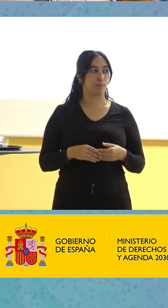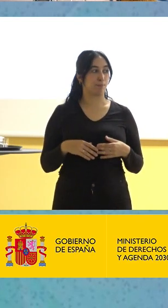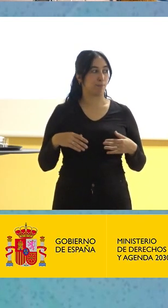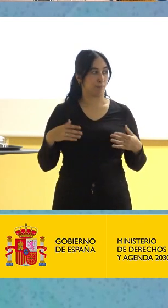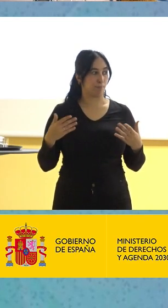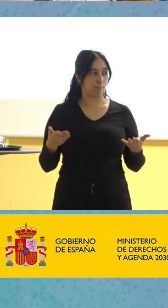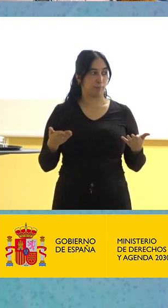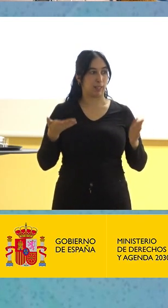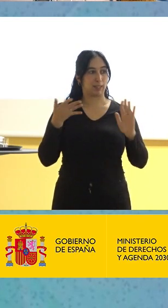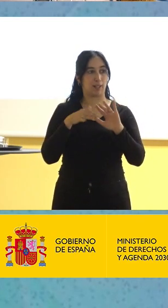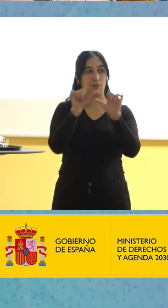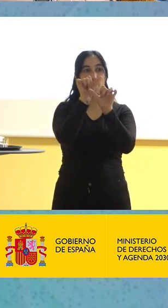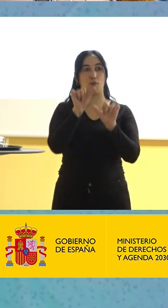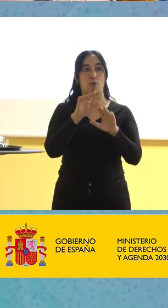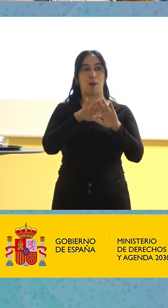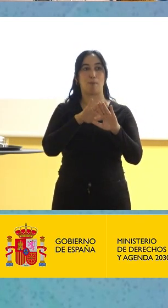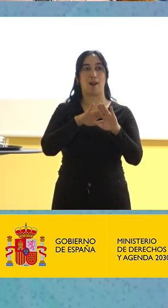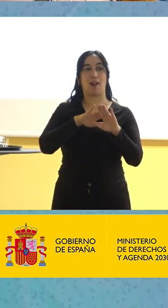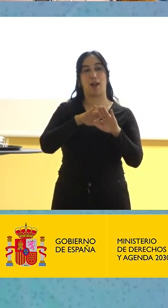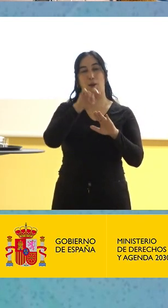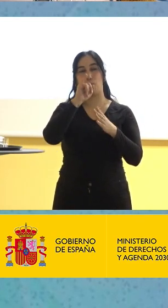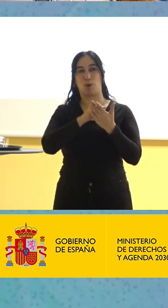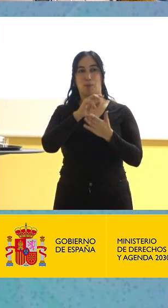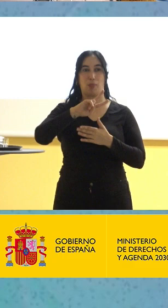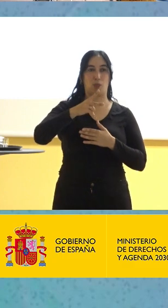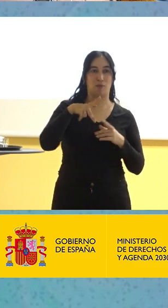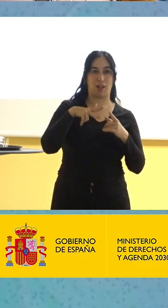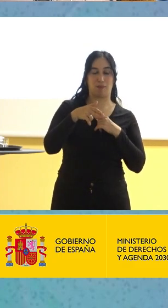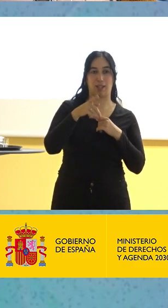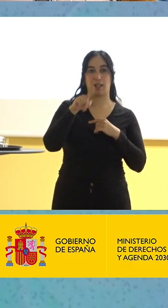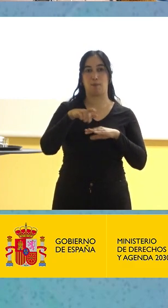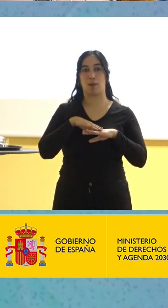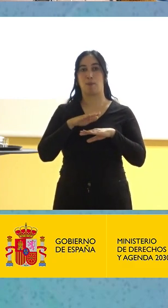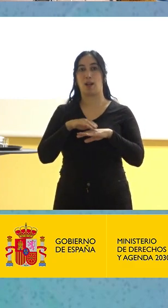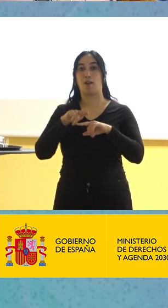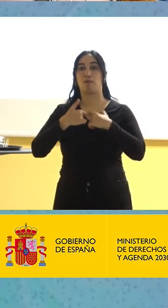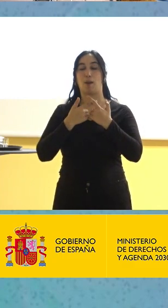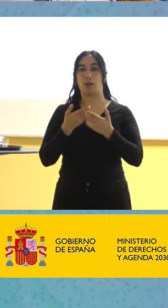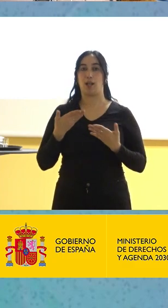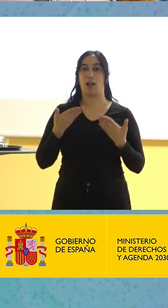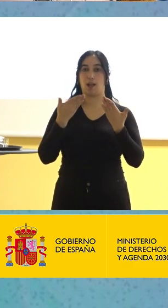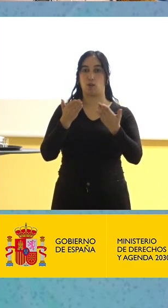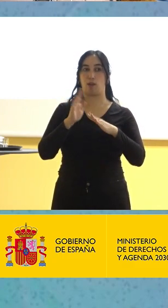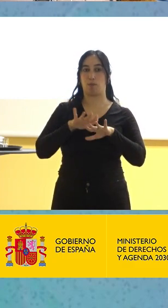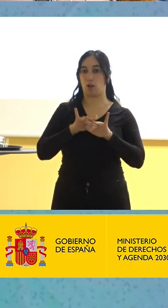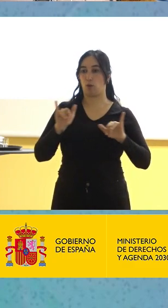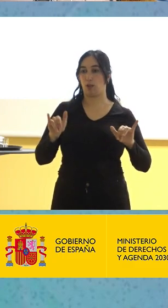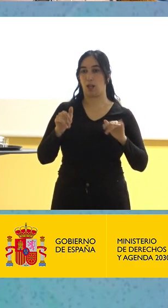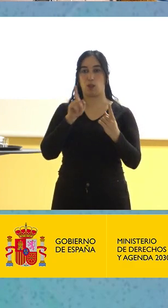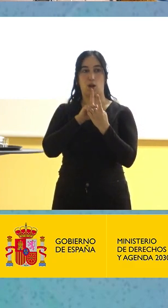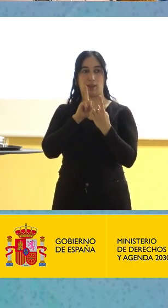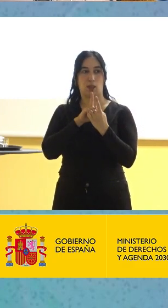bueno, pues es una forma de evitar la duplicidad de pruebas, de facilitar a las familias también la conciliación y la